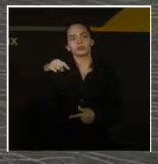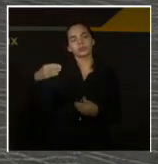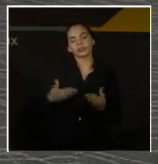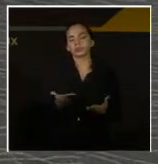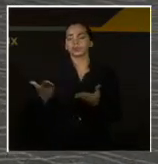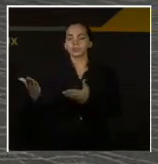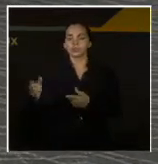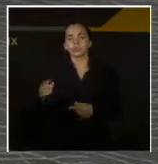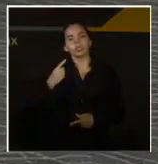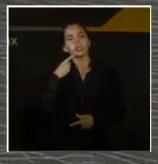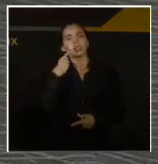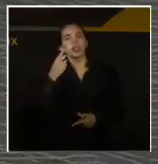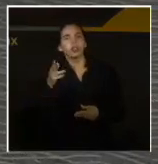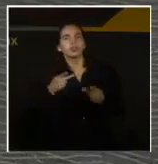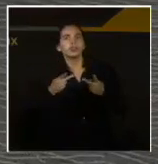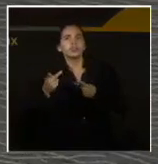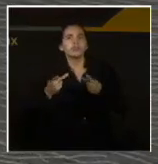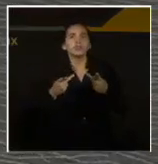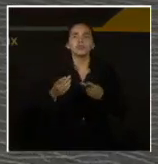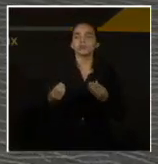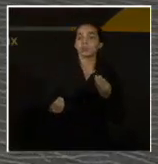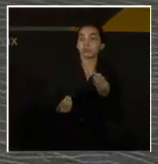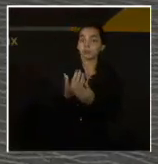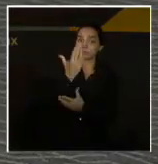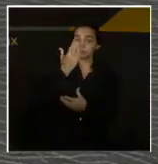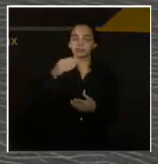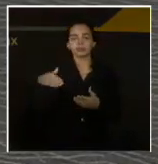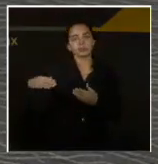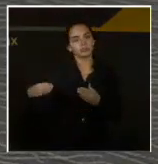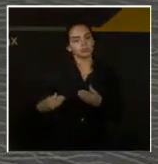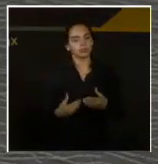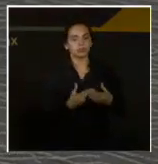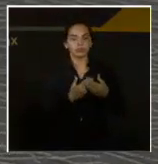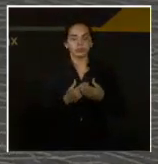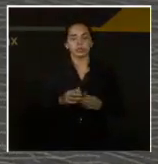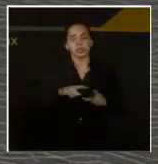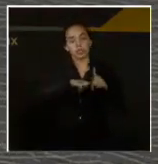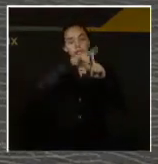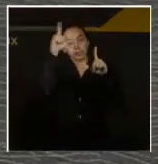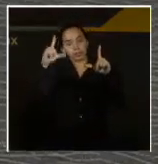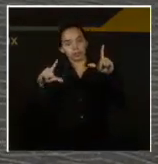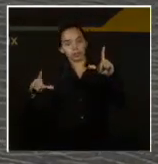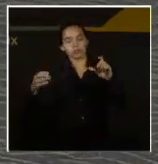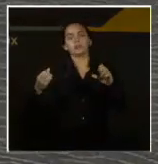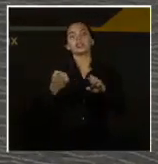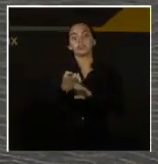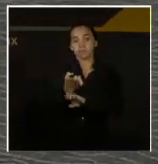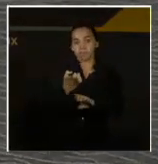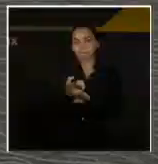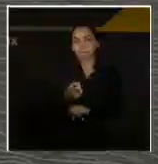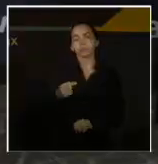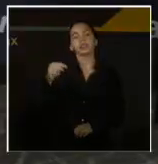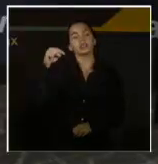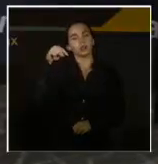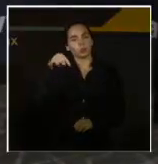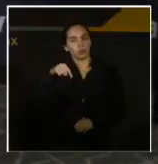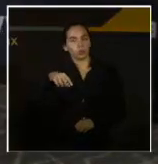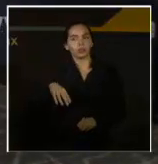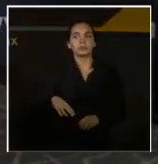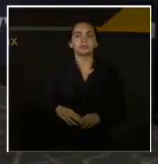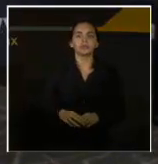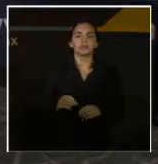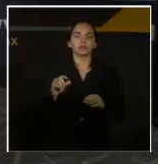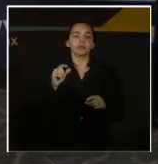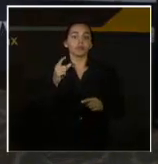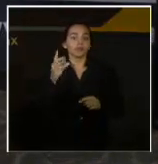lleva a plantearnos un nuevo modelo de nación y de Estado. Y hoy estamos a